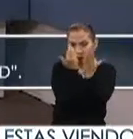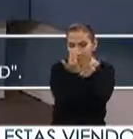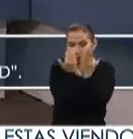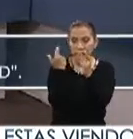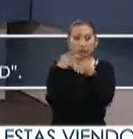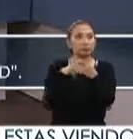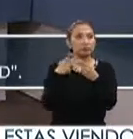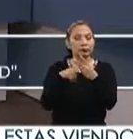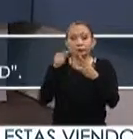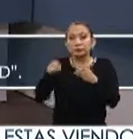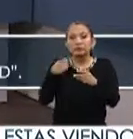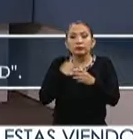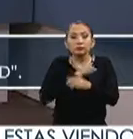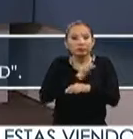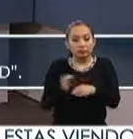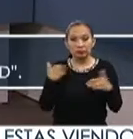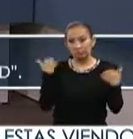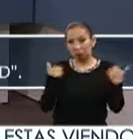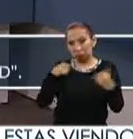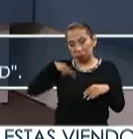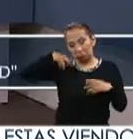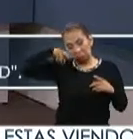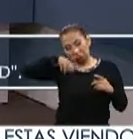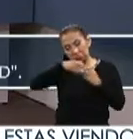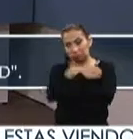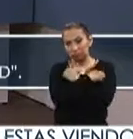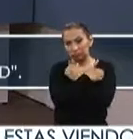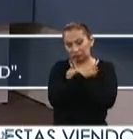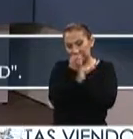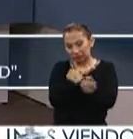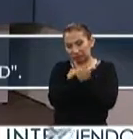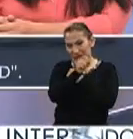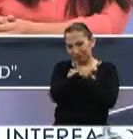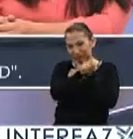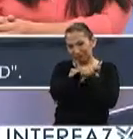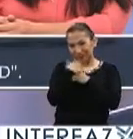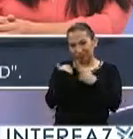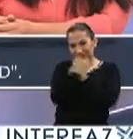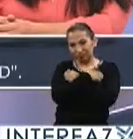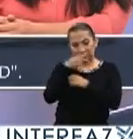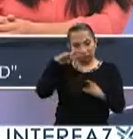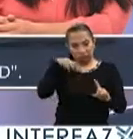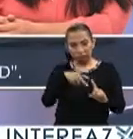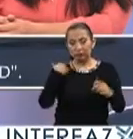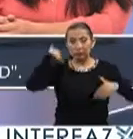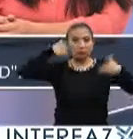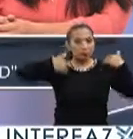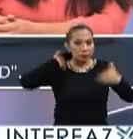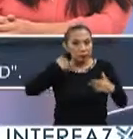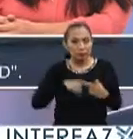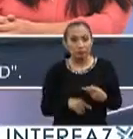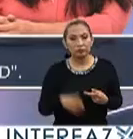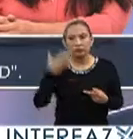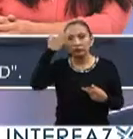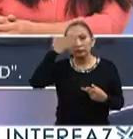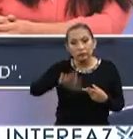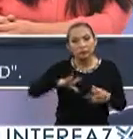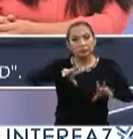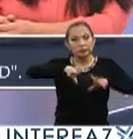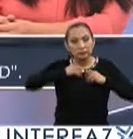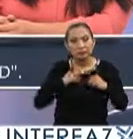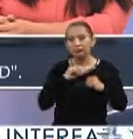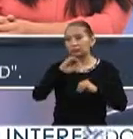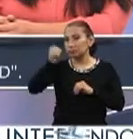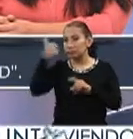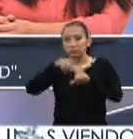pueden disfrutar? Porque desde mi perspectiva la educación en este tipo de plataformas tiene ese enfoque, disfrutarlo, saberlo asumir